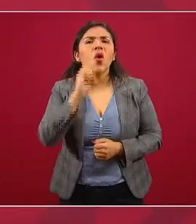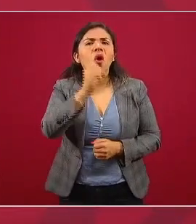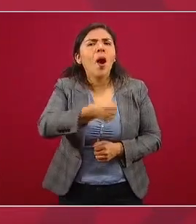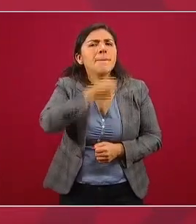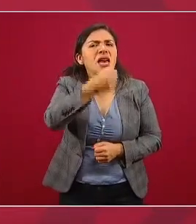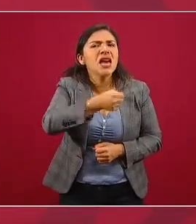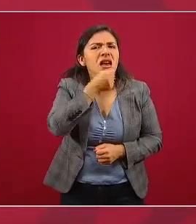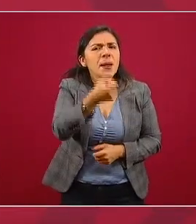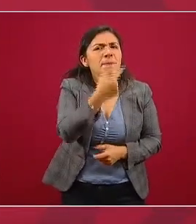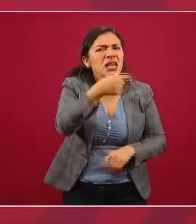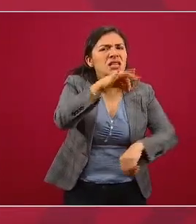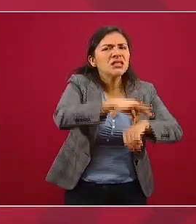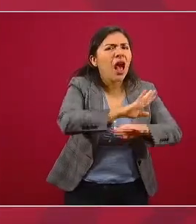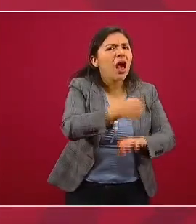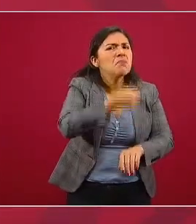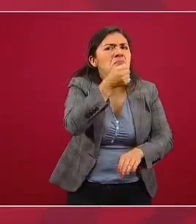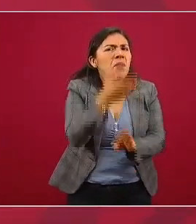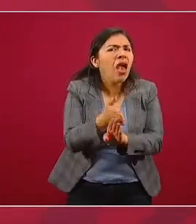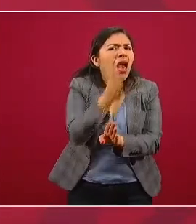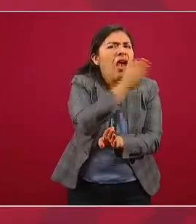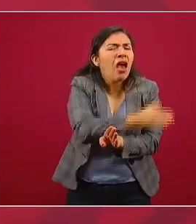caducos,